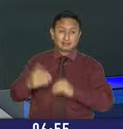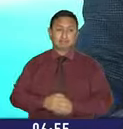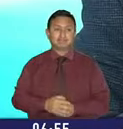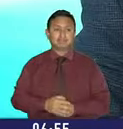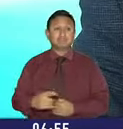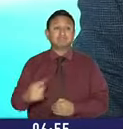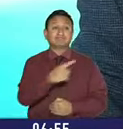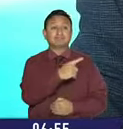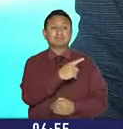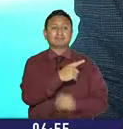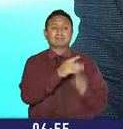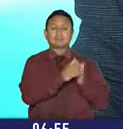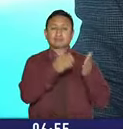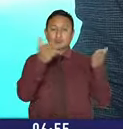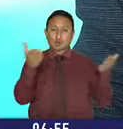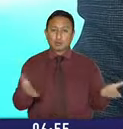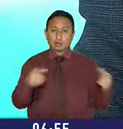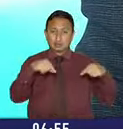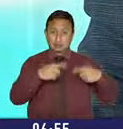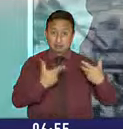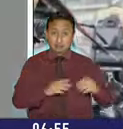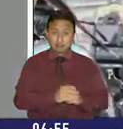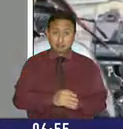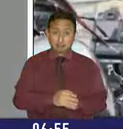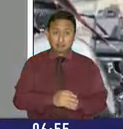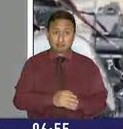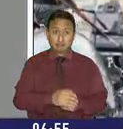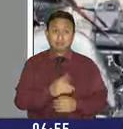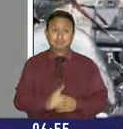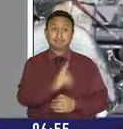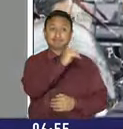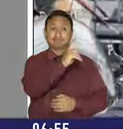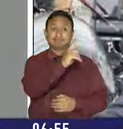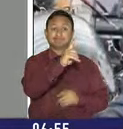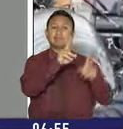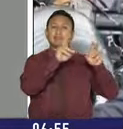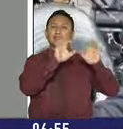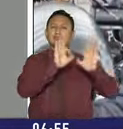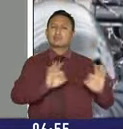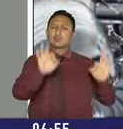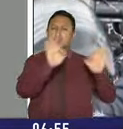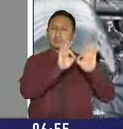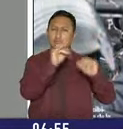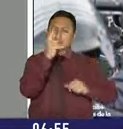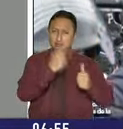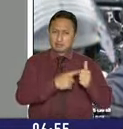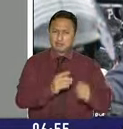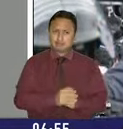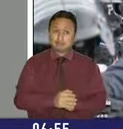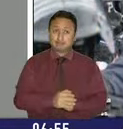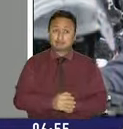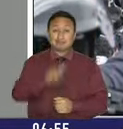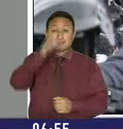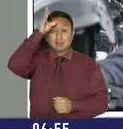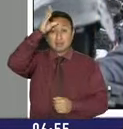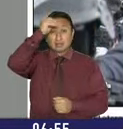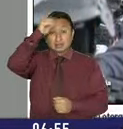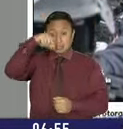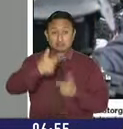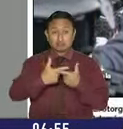está acá en nuestra sala de trabajo. Los títulos del Diario Comercio dice: liberación de Glass desata debate político y jurídico,